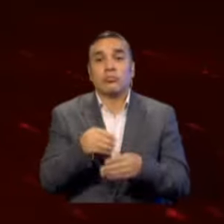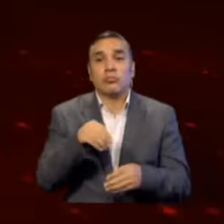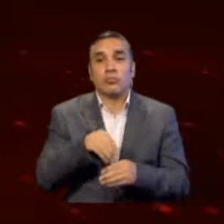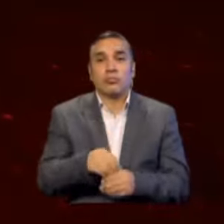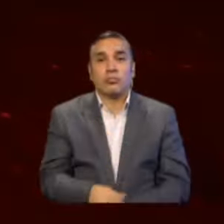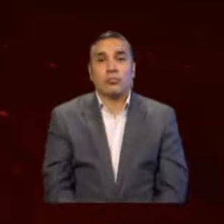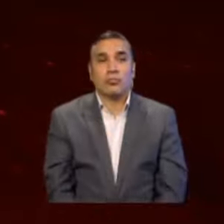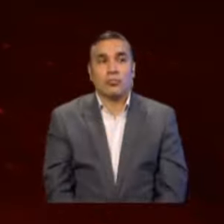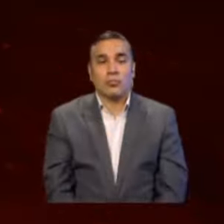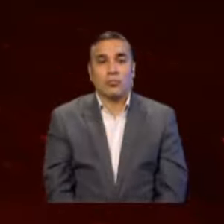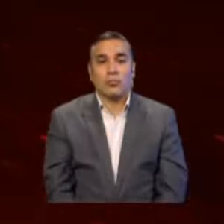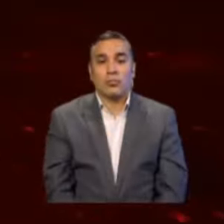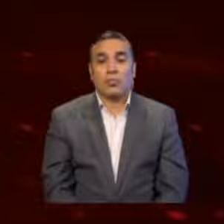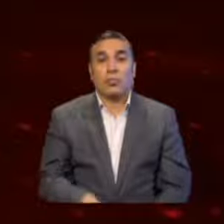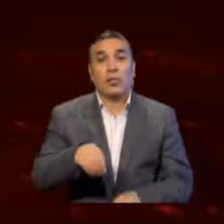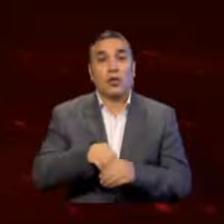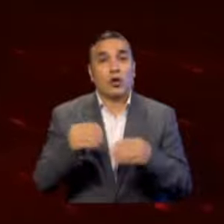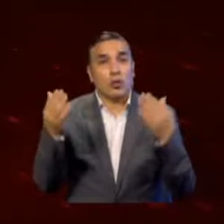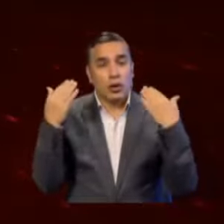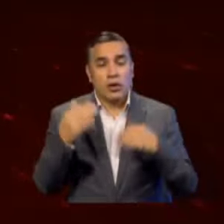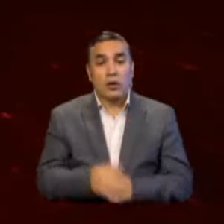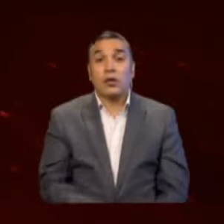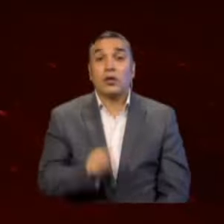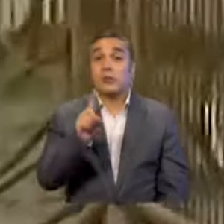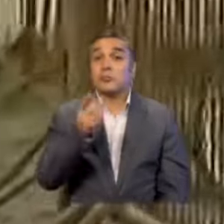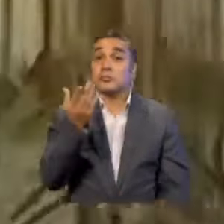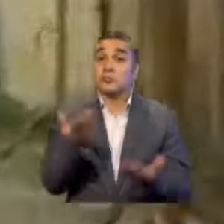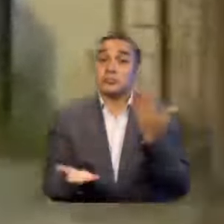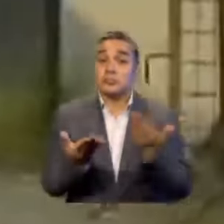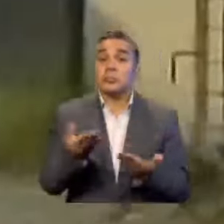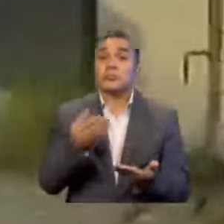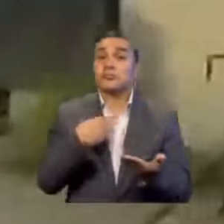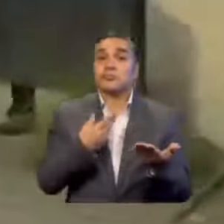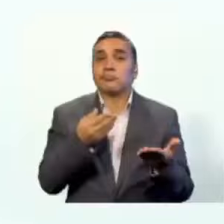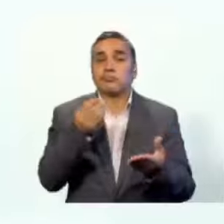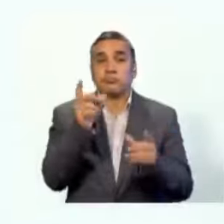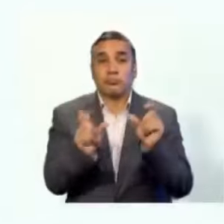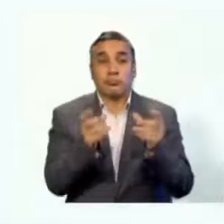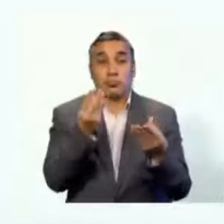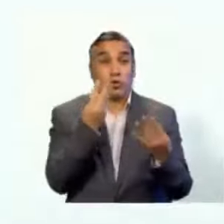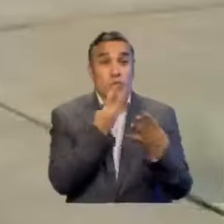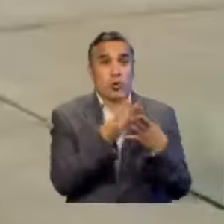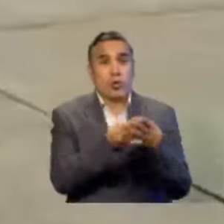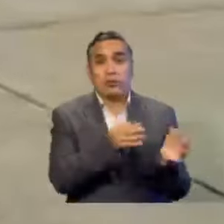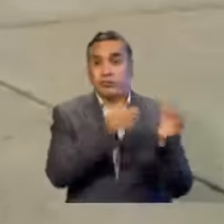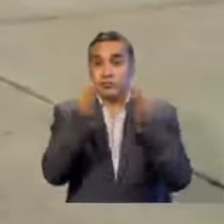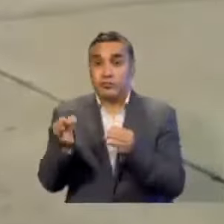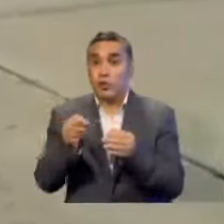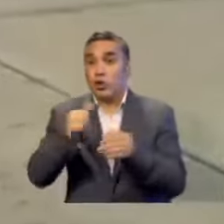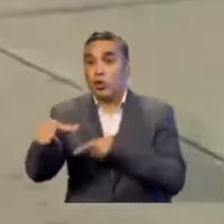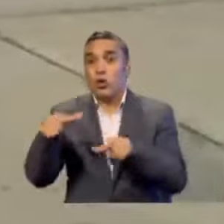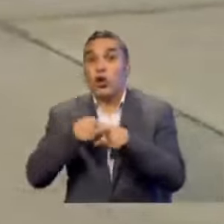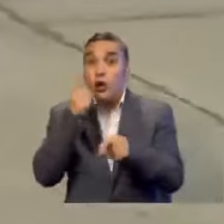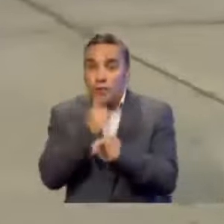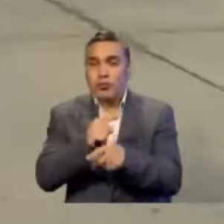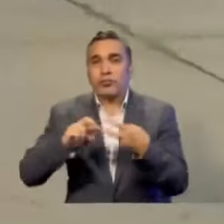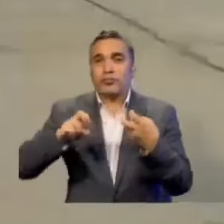mediana seguridad en la regional de Guayaquil, donde aparentemente la reubicación de varios reos habría motivado los